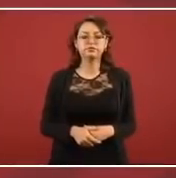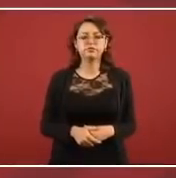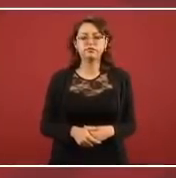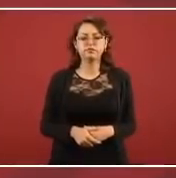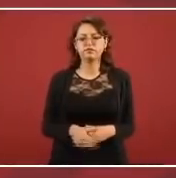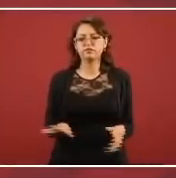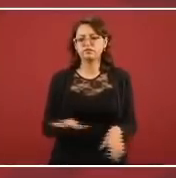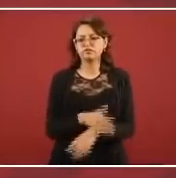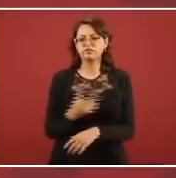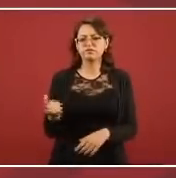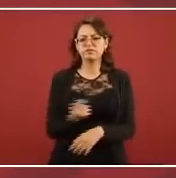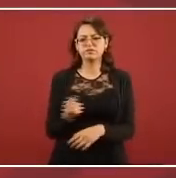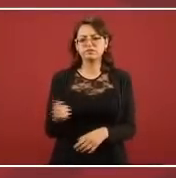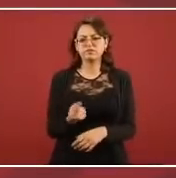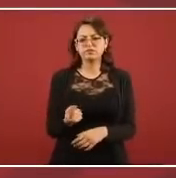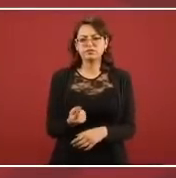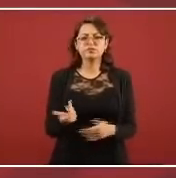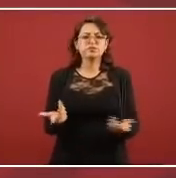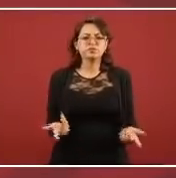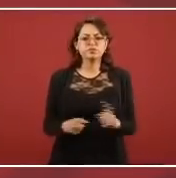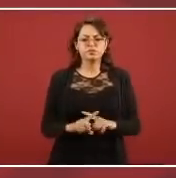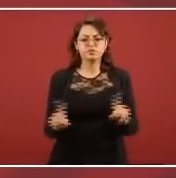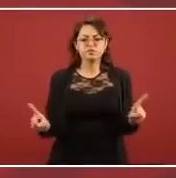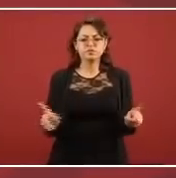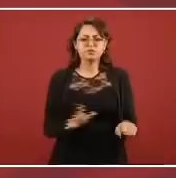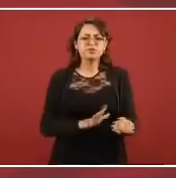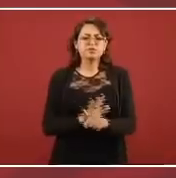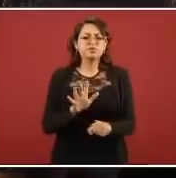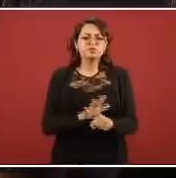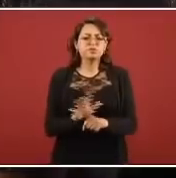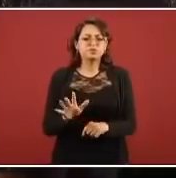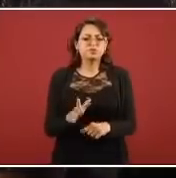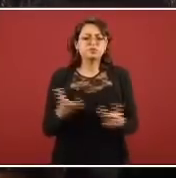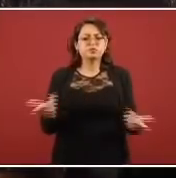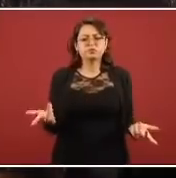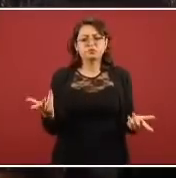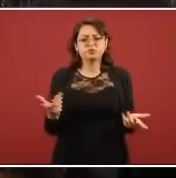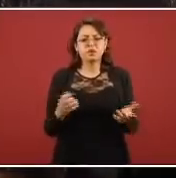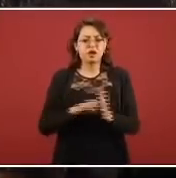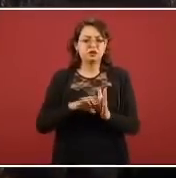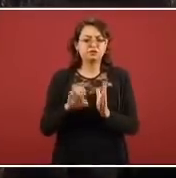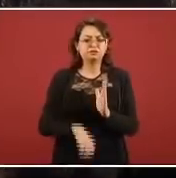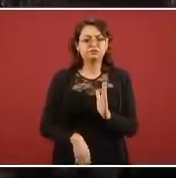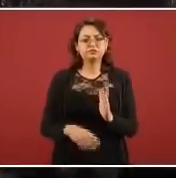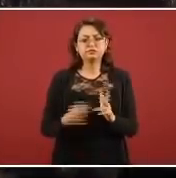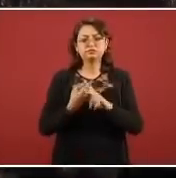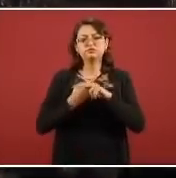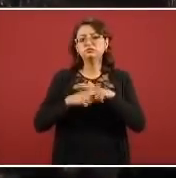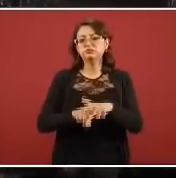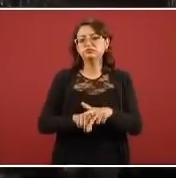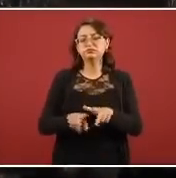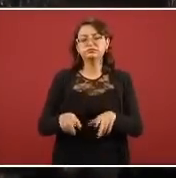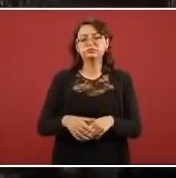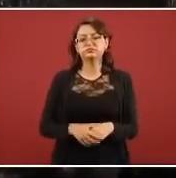Empezando, hablando con claridad, de que